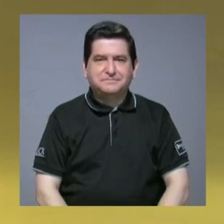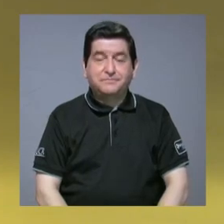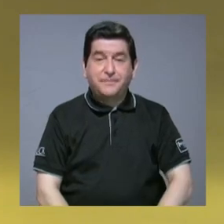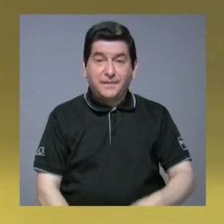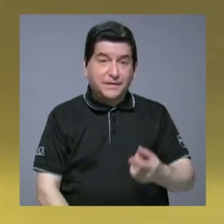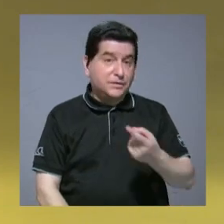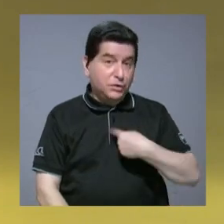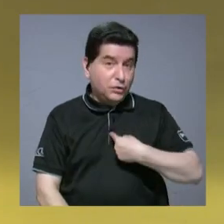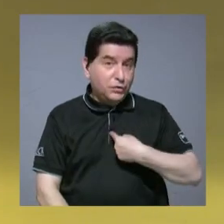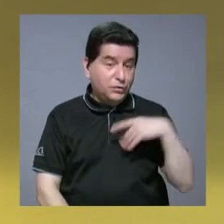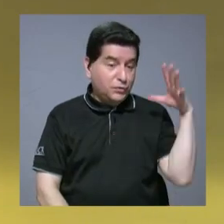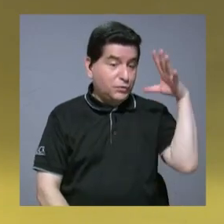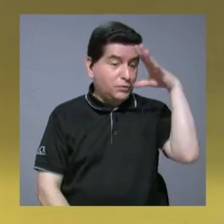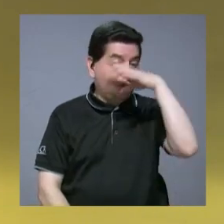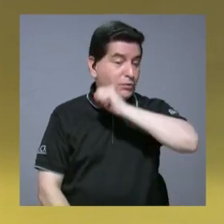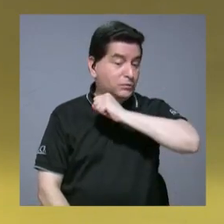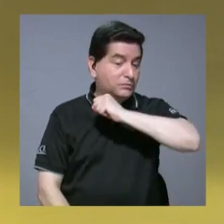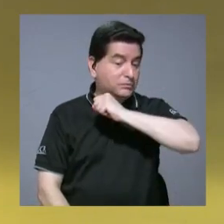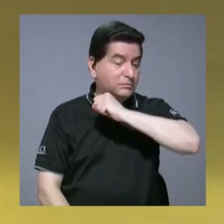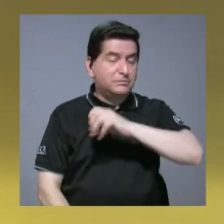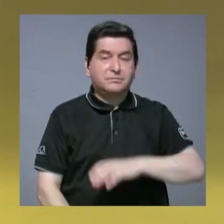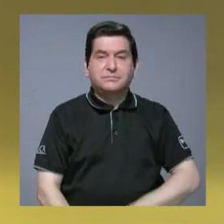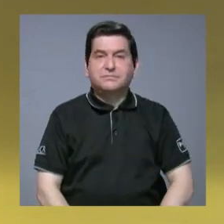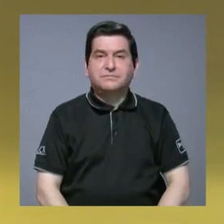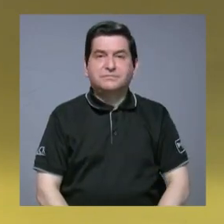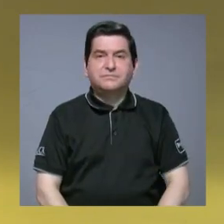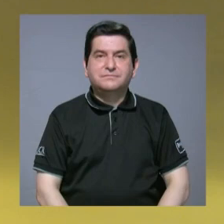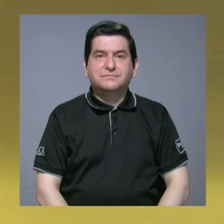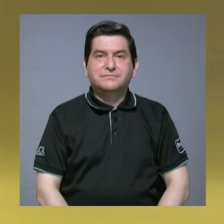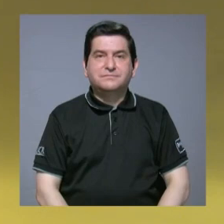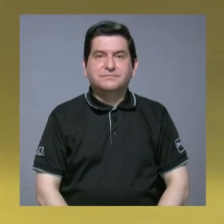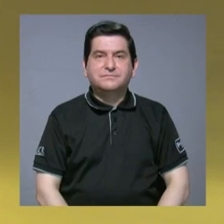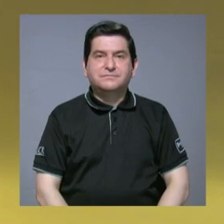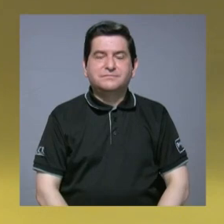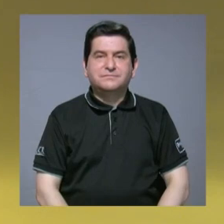yo me doy cuenta de que